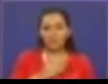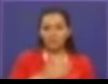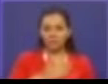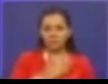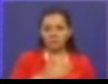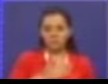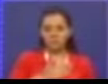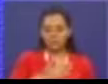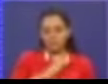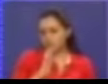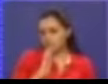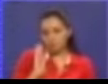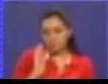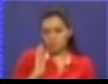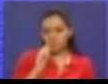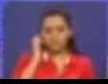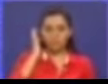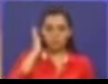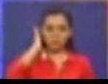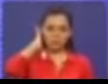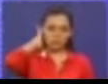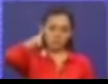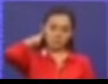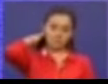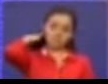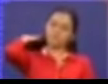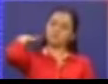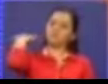una democracia, compañeros.